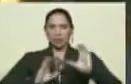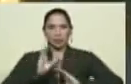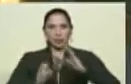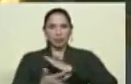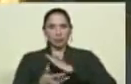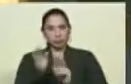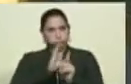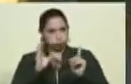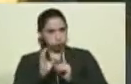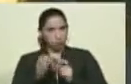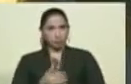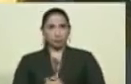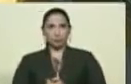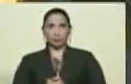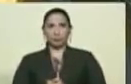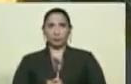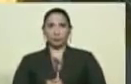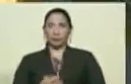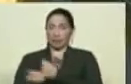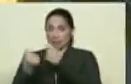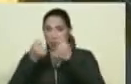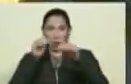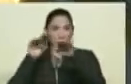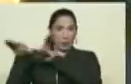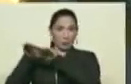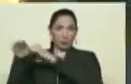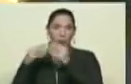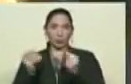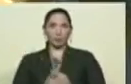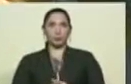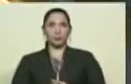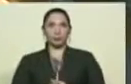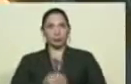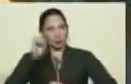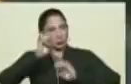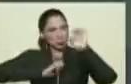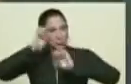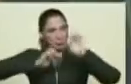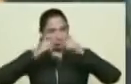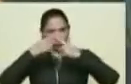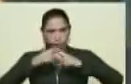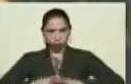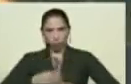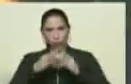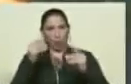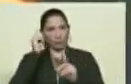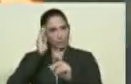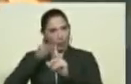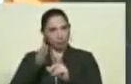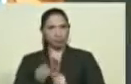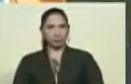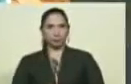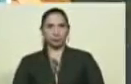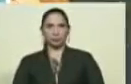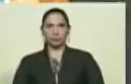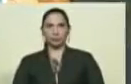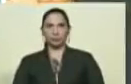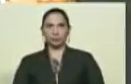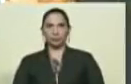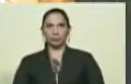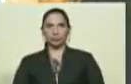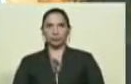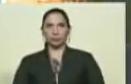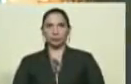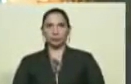con la ministra de Economía Exterior, Giovanna Cotej, pues evaluando todas esas posibilidades que efectivamente tienen desde